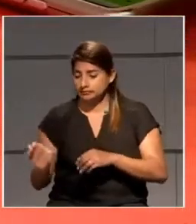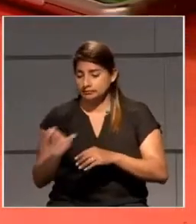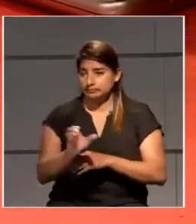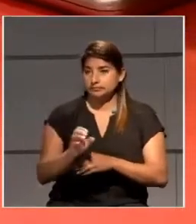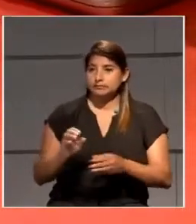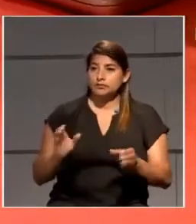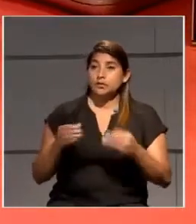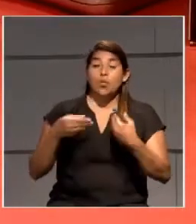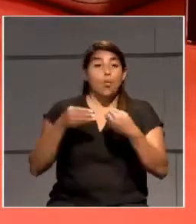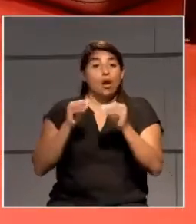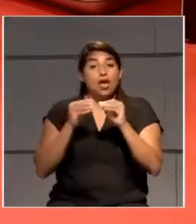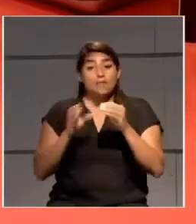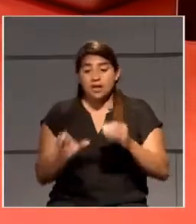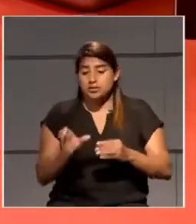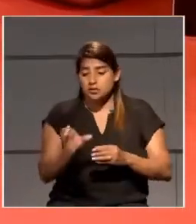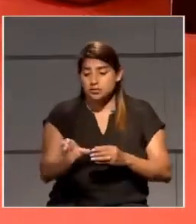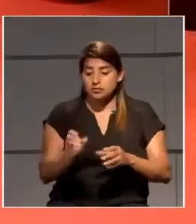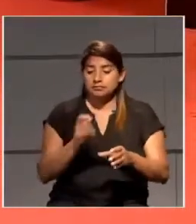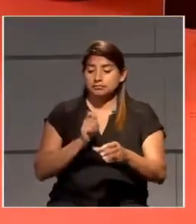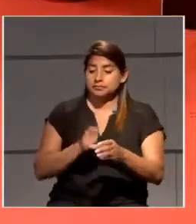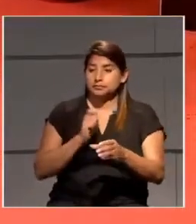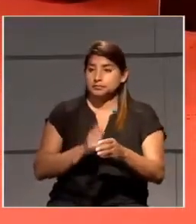¿Y la de plástico?